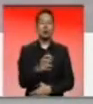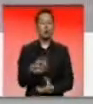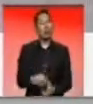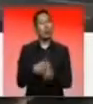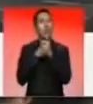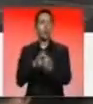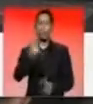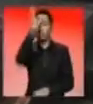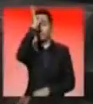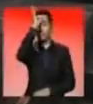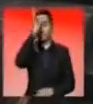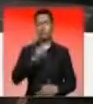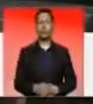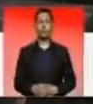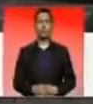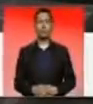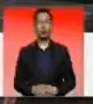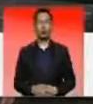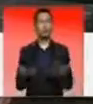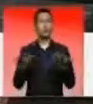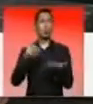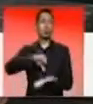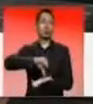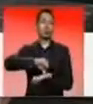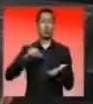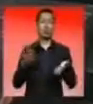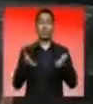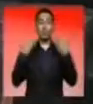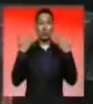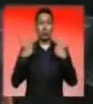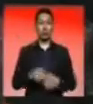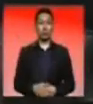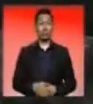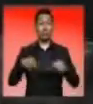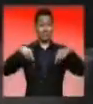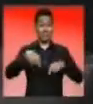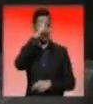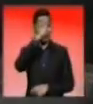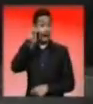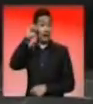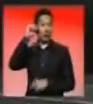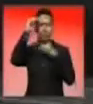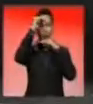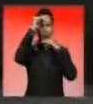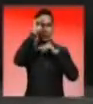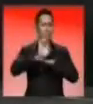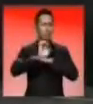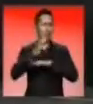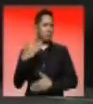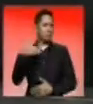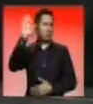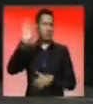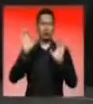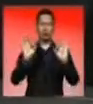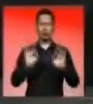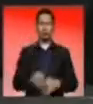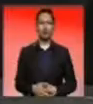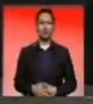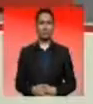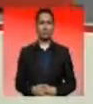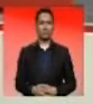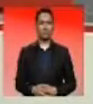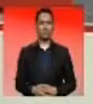hospital. Reportó Jonathan García desde la provincia del Guayas, Gama con la mejor cobertura del